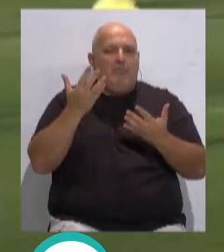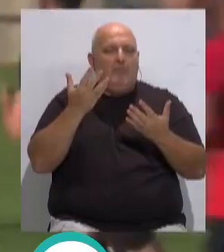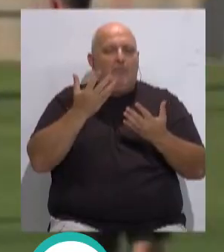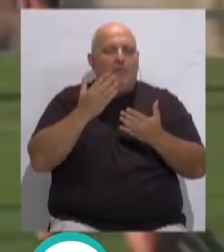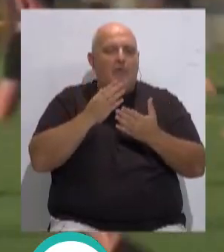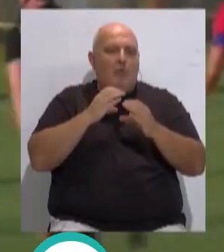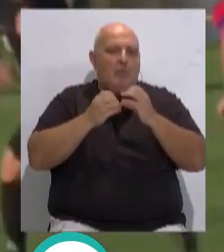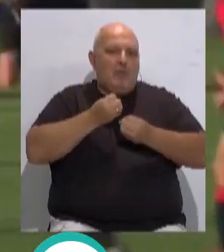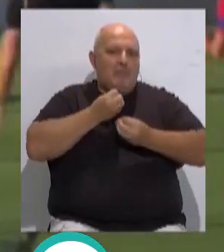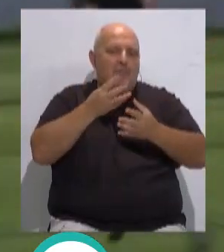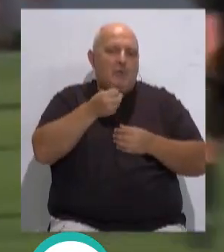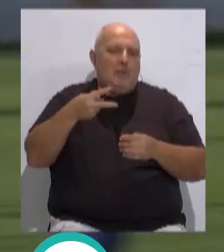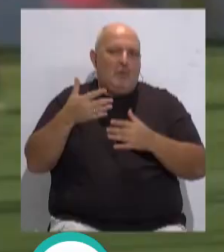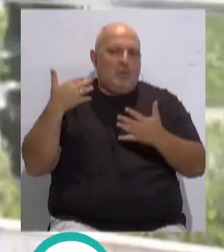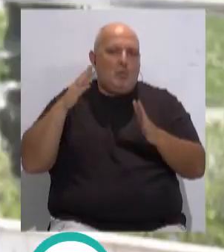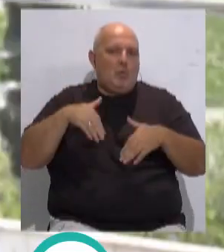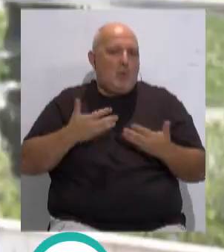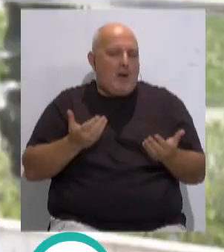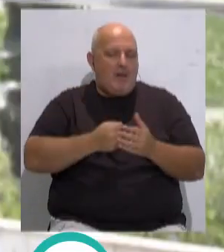los medios oficiales.